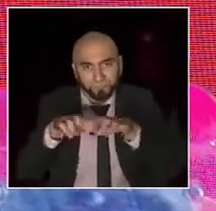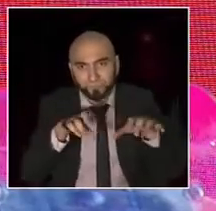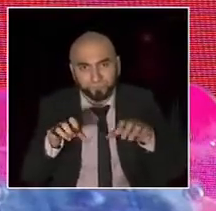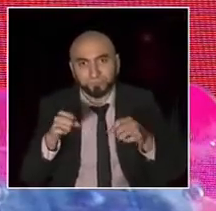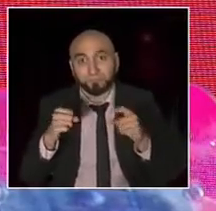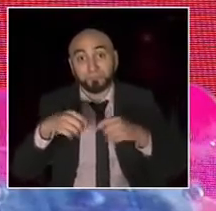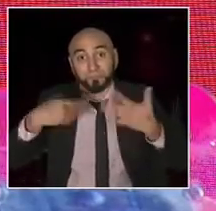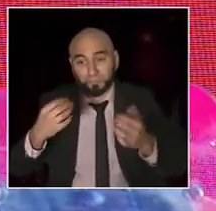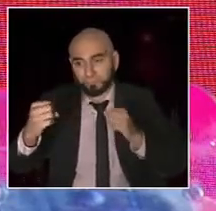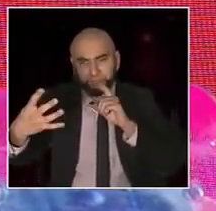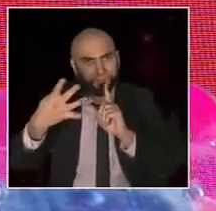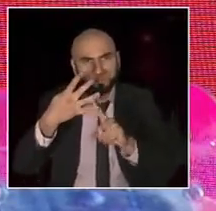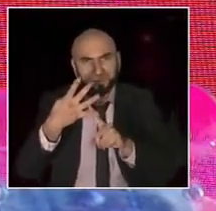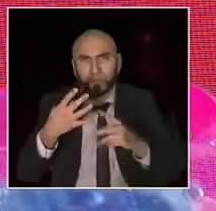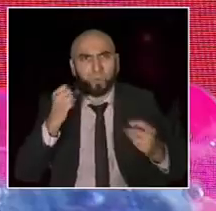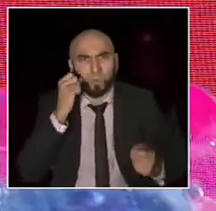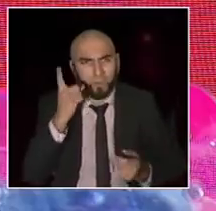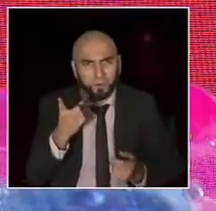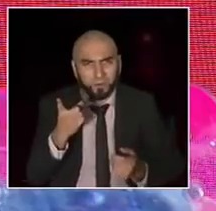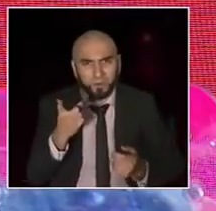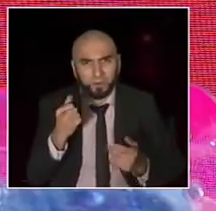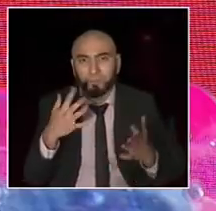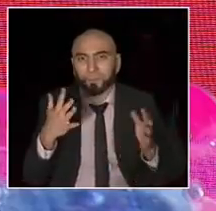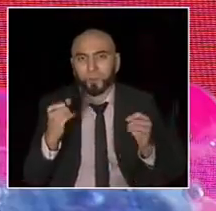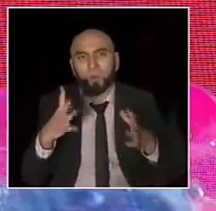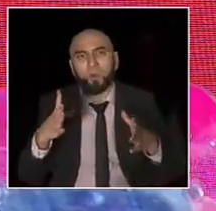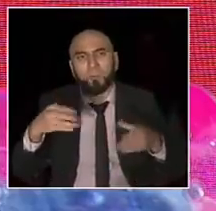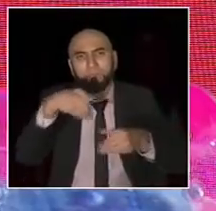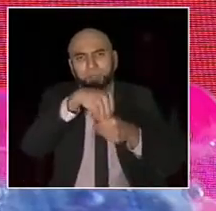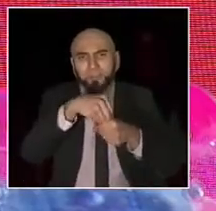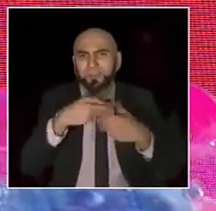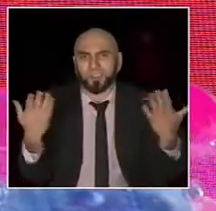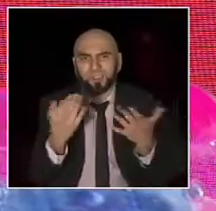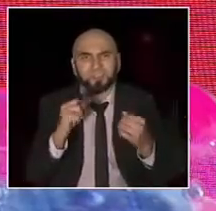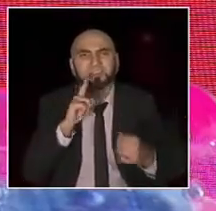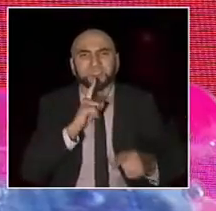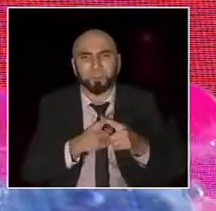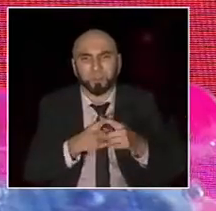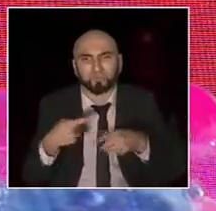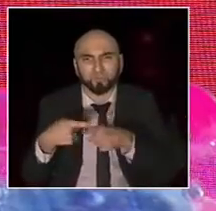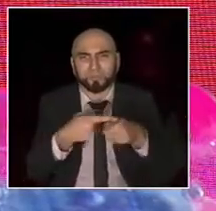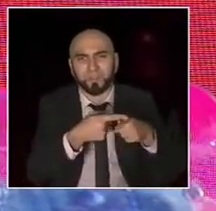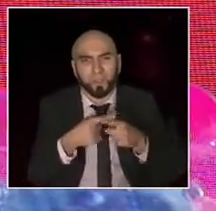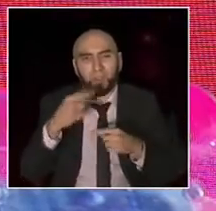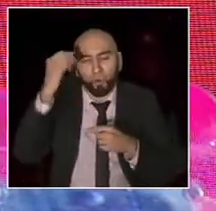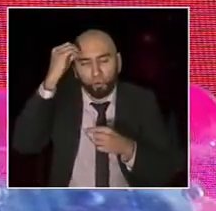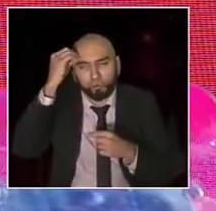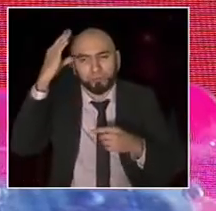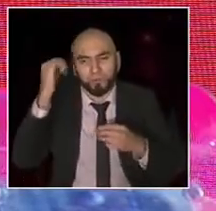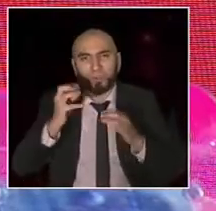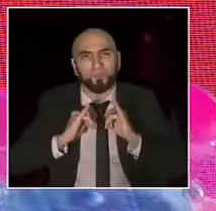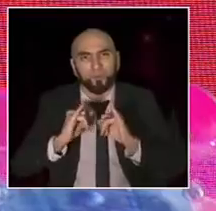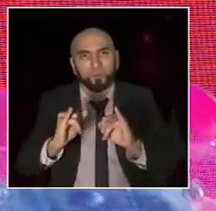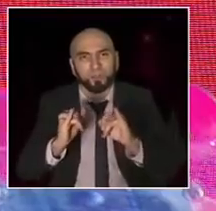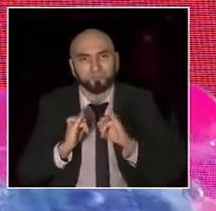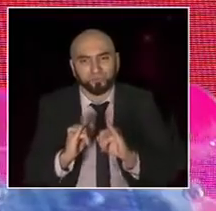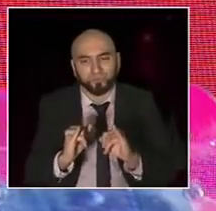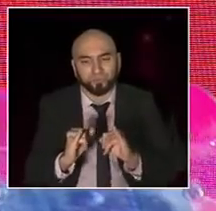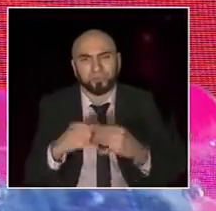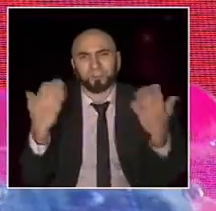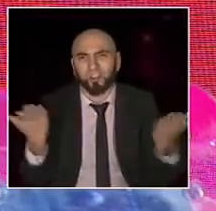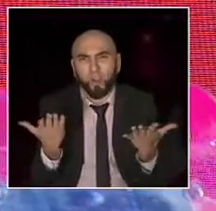cuarta revolución industrial que es parte de lo que se llama la sociedad del conocimiento y la información, y que se